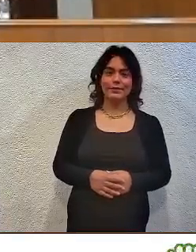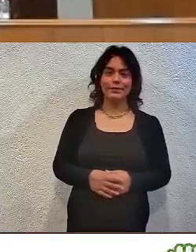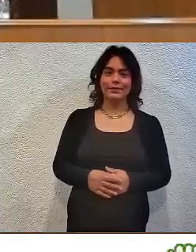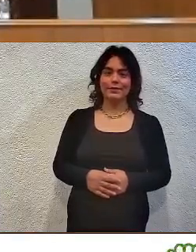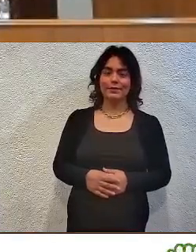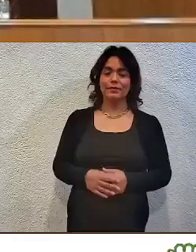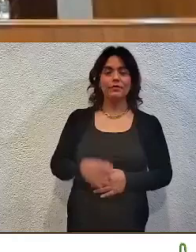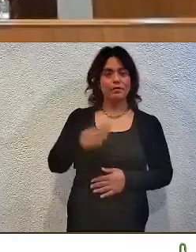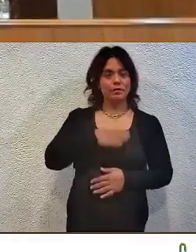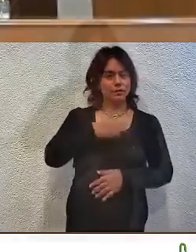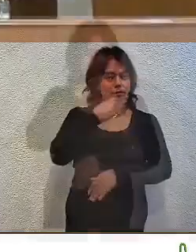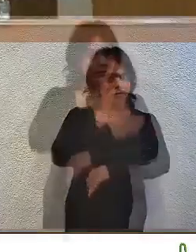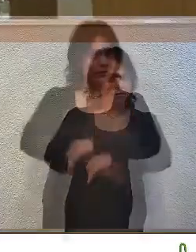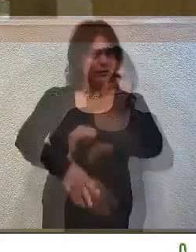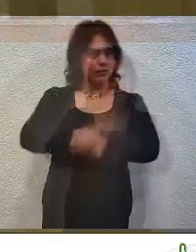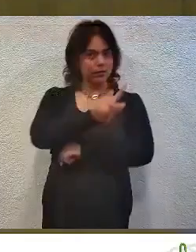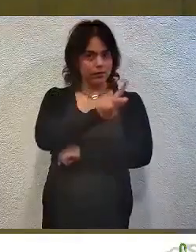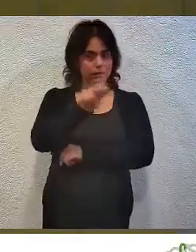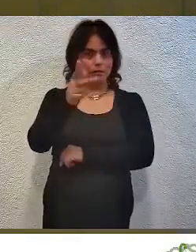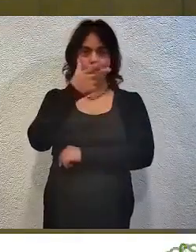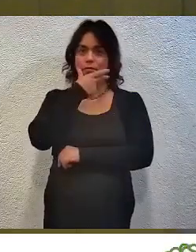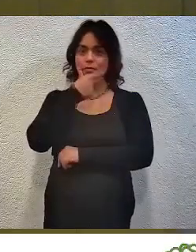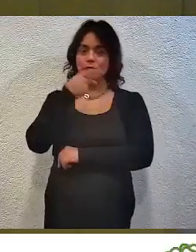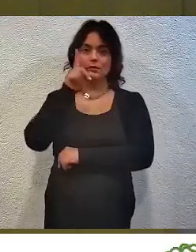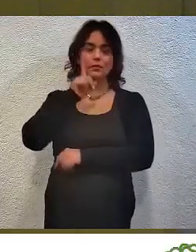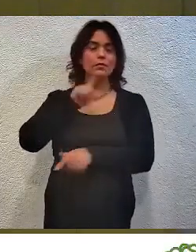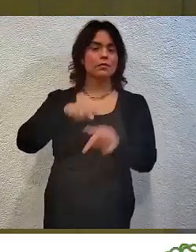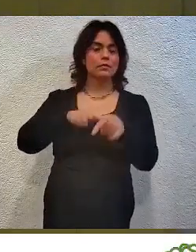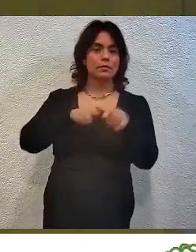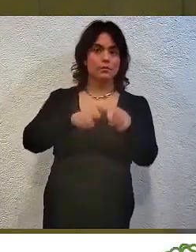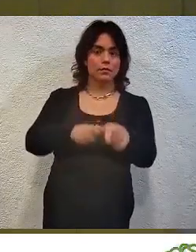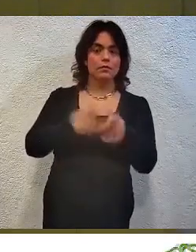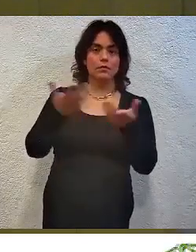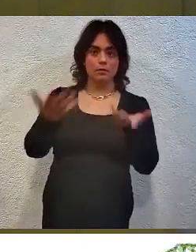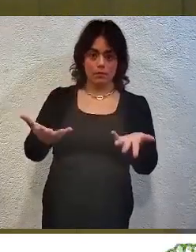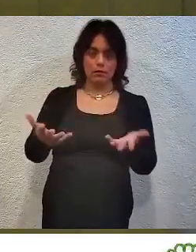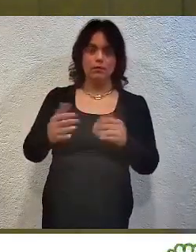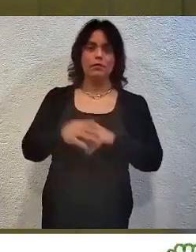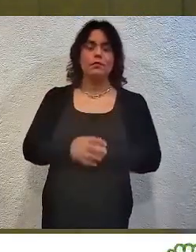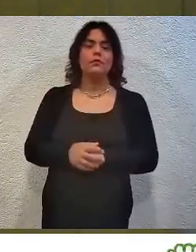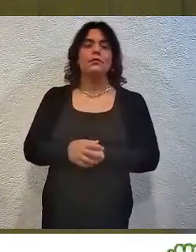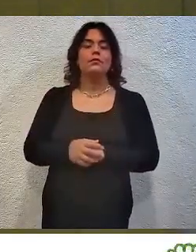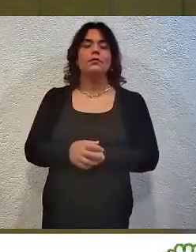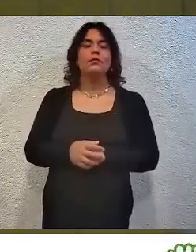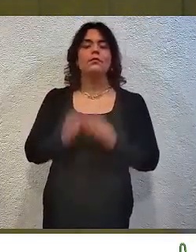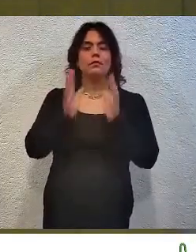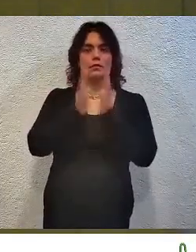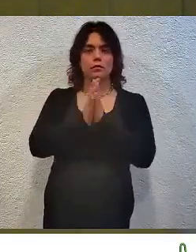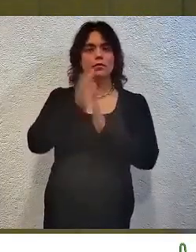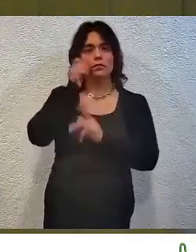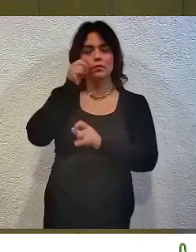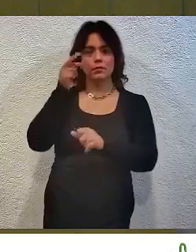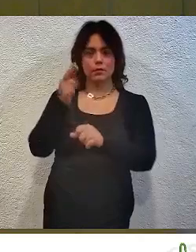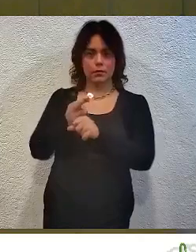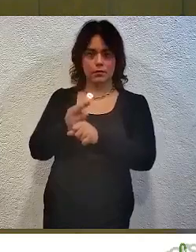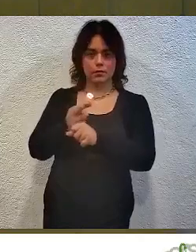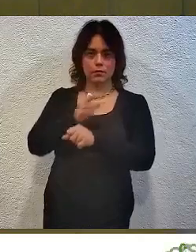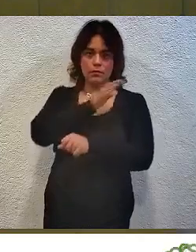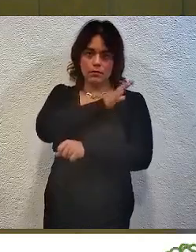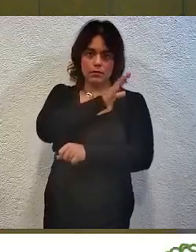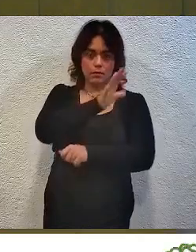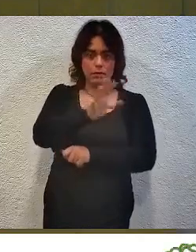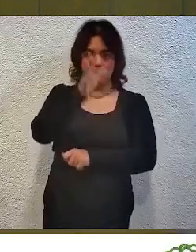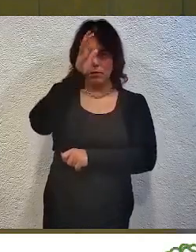Buenas tardes a todas y a todos. Para continuar con el desahogo de esta sesión, le solicito al secretario general de